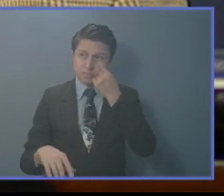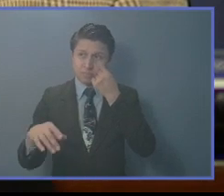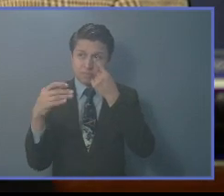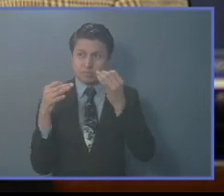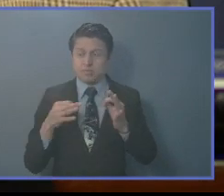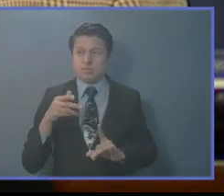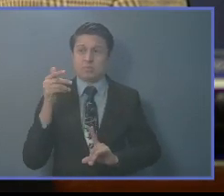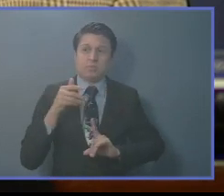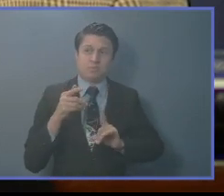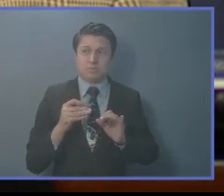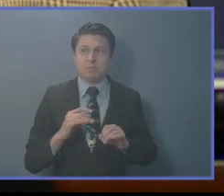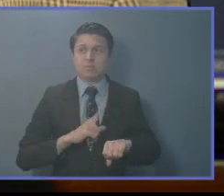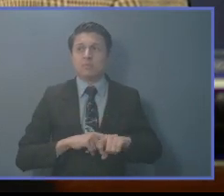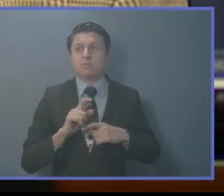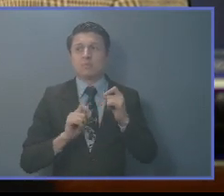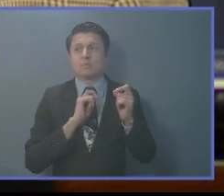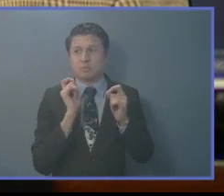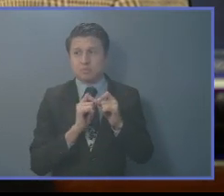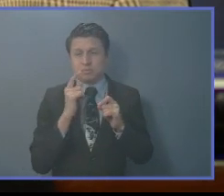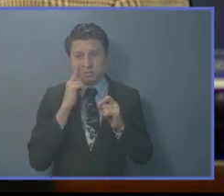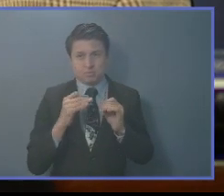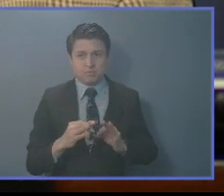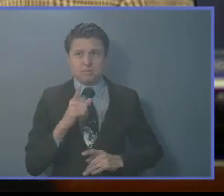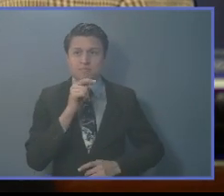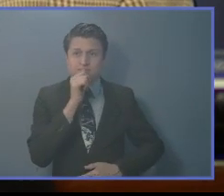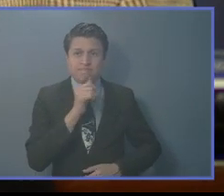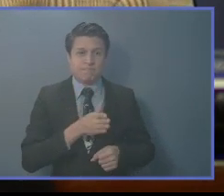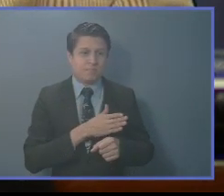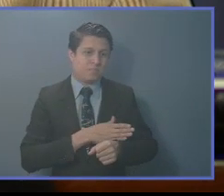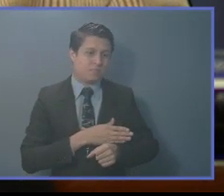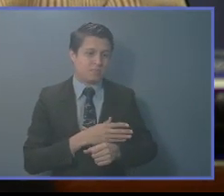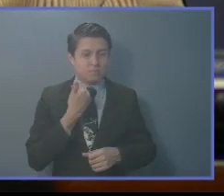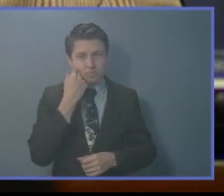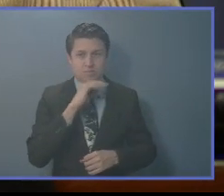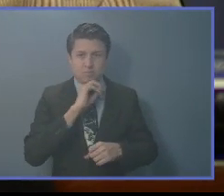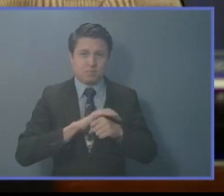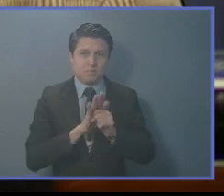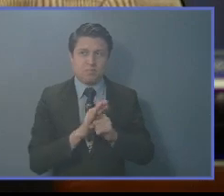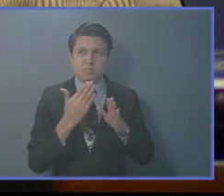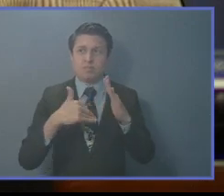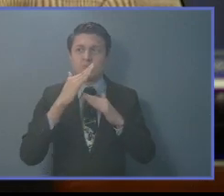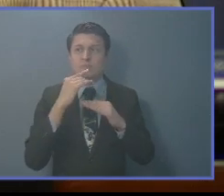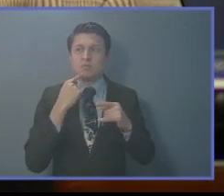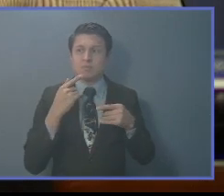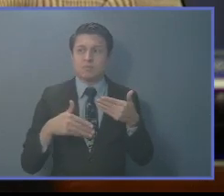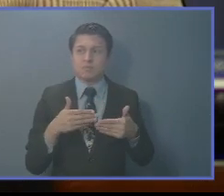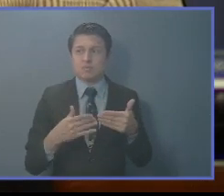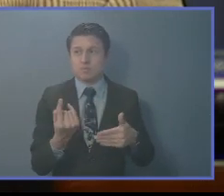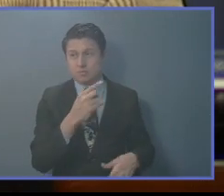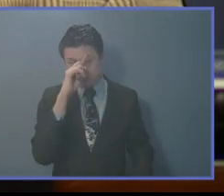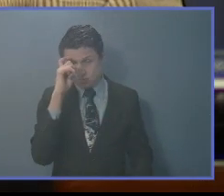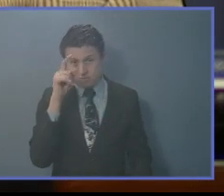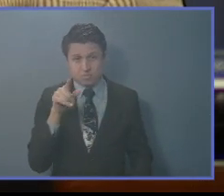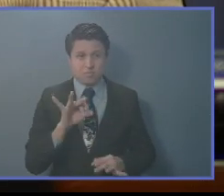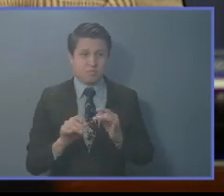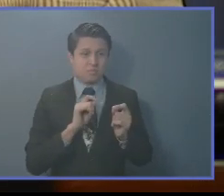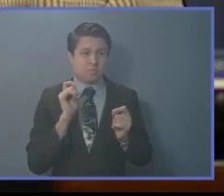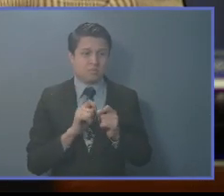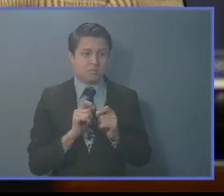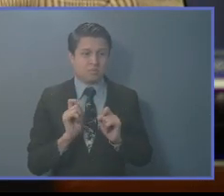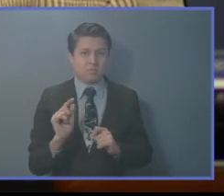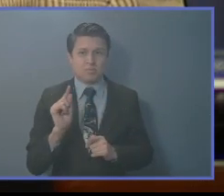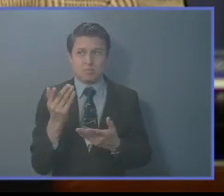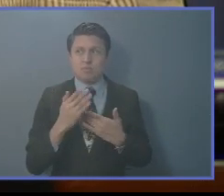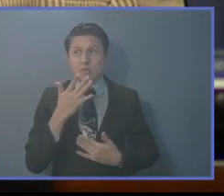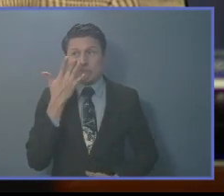difusión y promoción específico para las medidas de prevención ante el COVID-19. Capacitar a la máxima dirección a los trabajadores sobre las medidas apropiadas para prevenir el